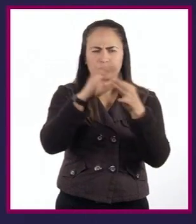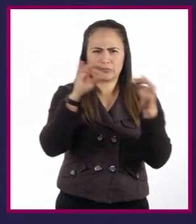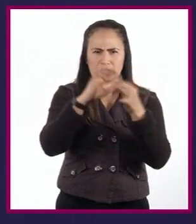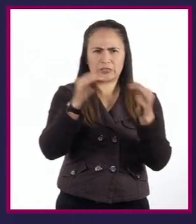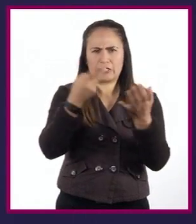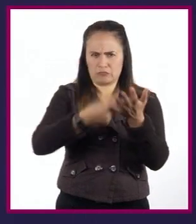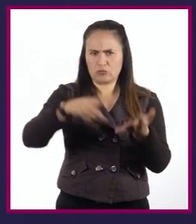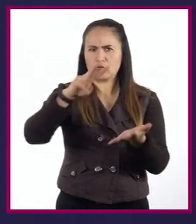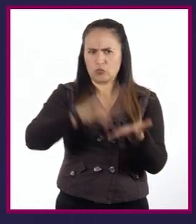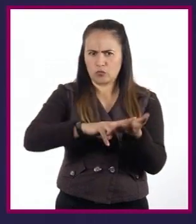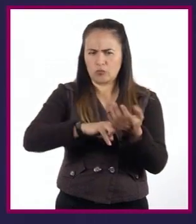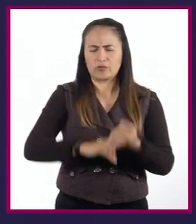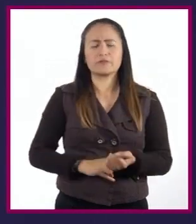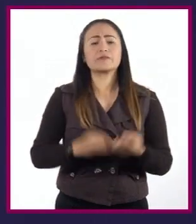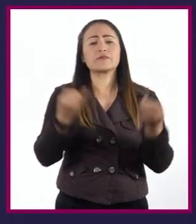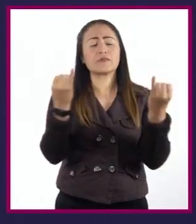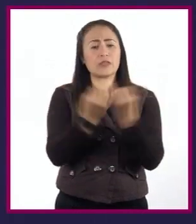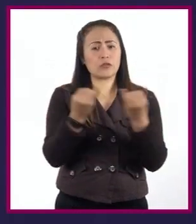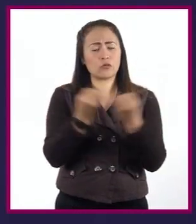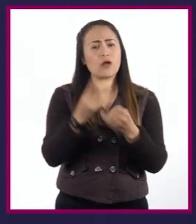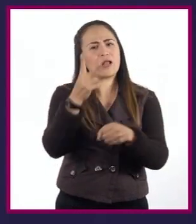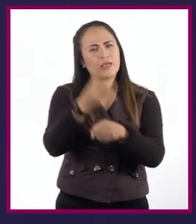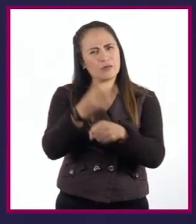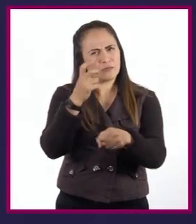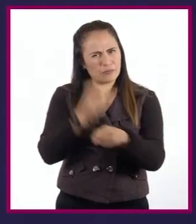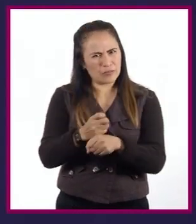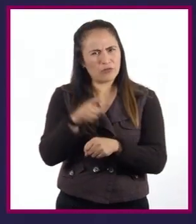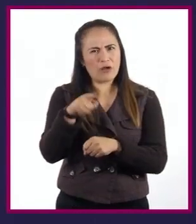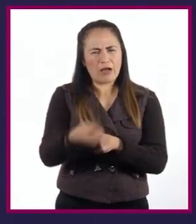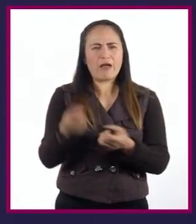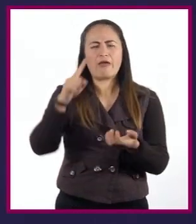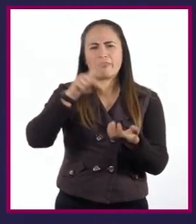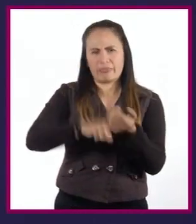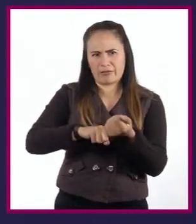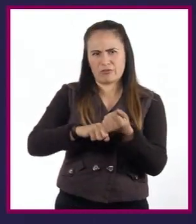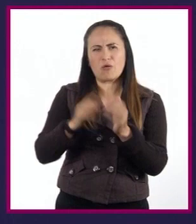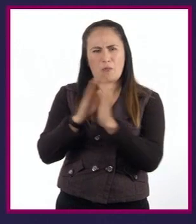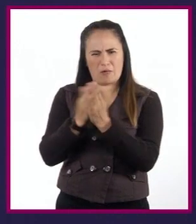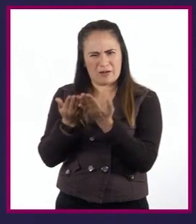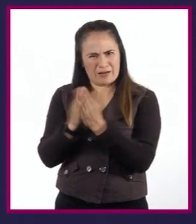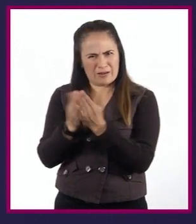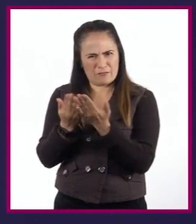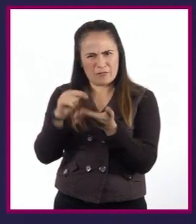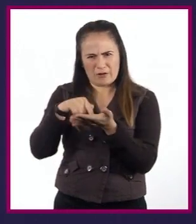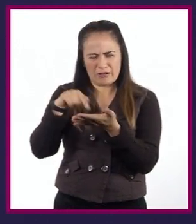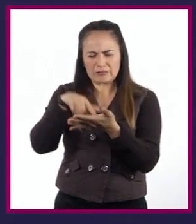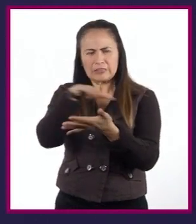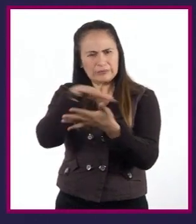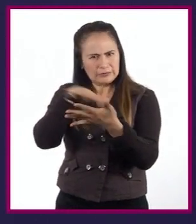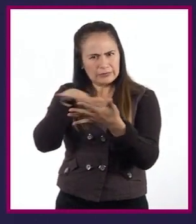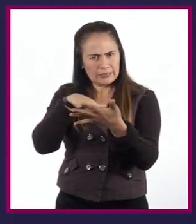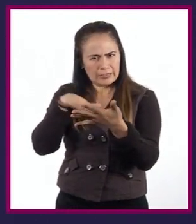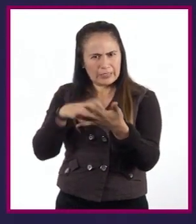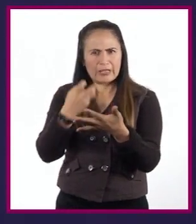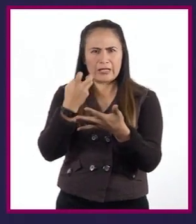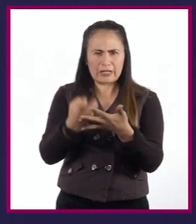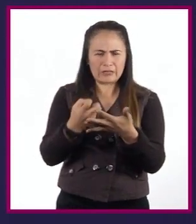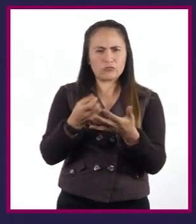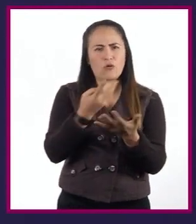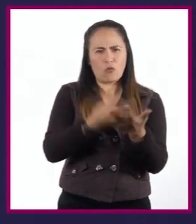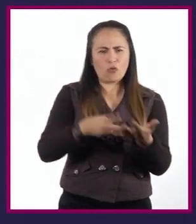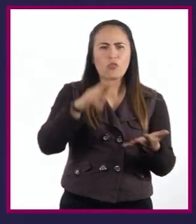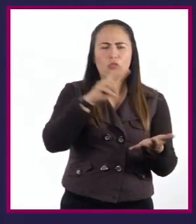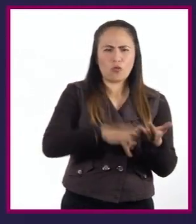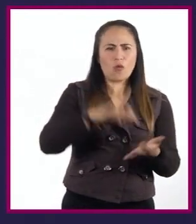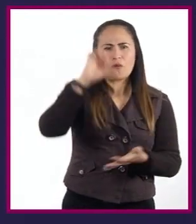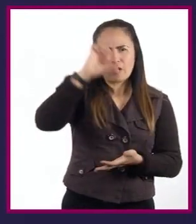trabajará. Además, les invito a revisar los contenidos de su libro de texto para dar continuidad al trabajo que